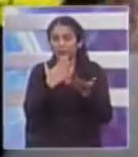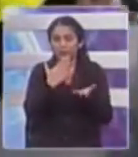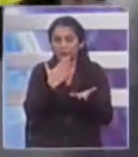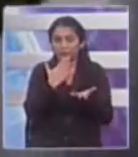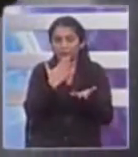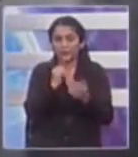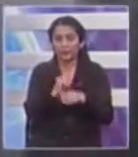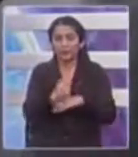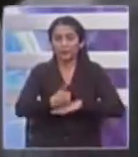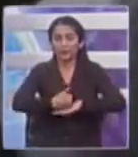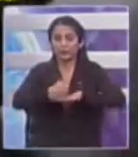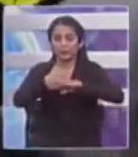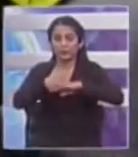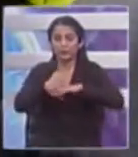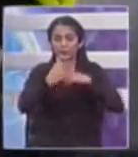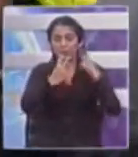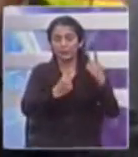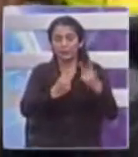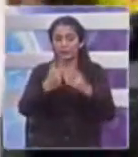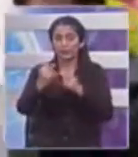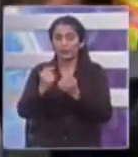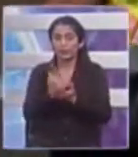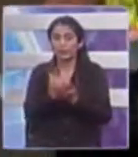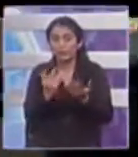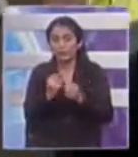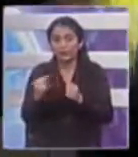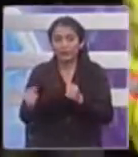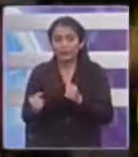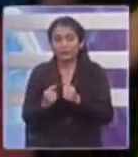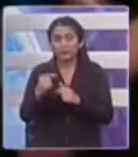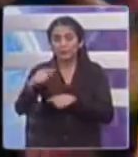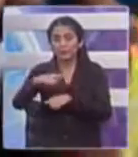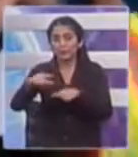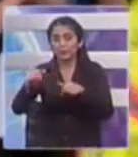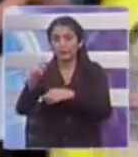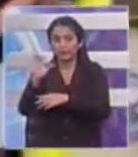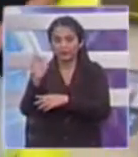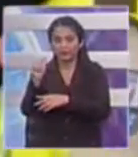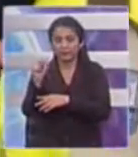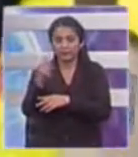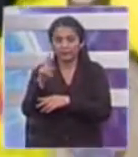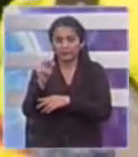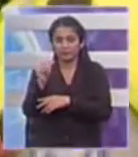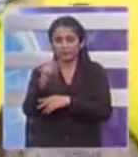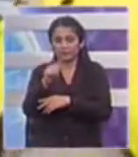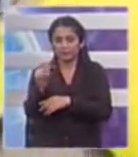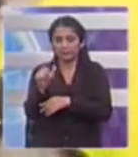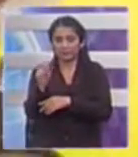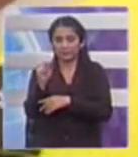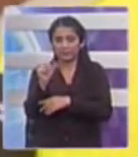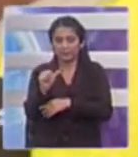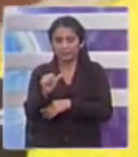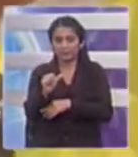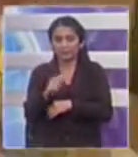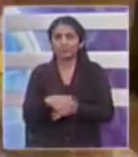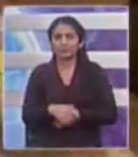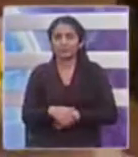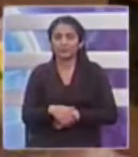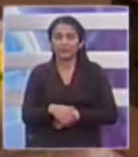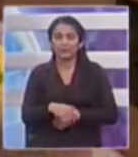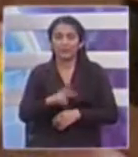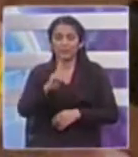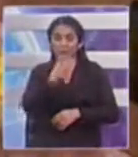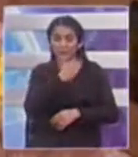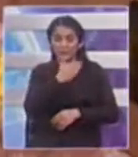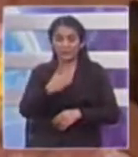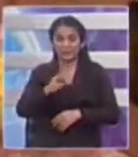las autoridades del Consejo Nacional Electoral fue en la Tarazana, al norte de la ciudad. Nubia Villacís, vicepresidenta del CNE,